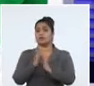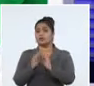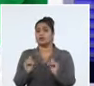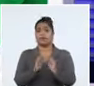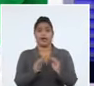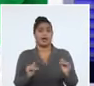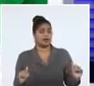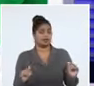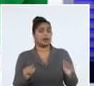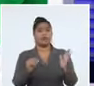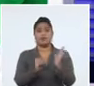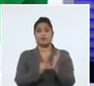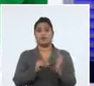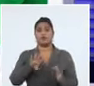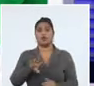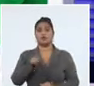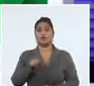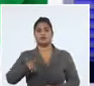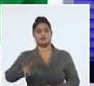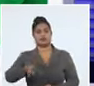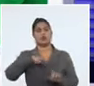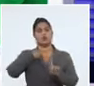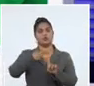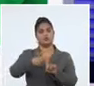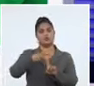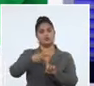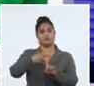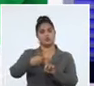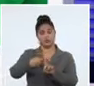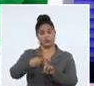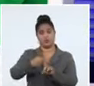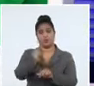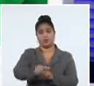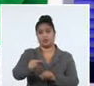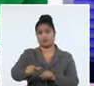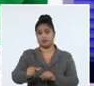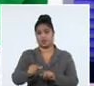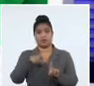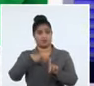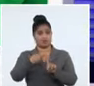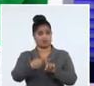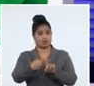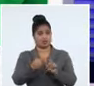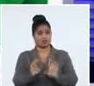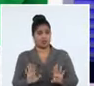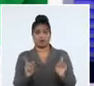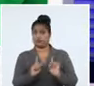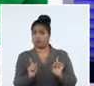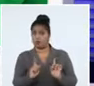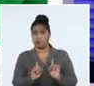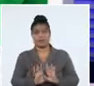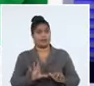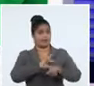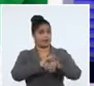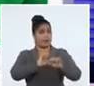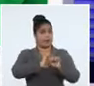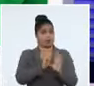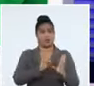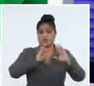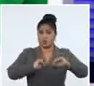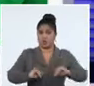1.419 altas en nuestras unidades de salud, en su domicilio, a personas que se encontraban